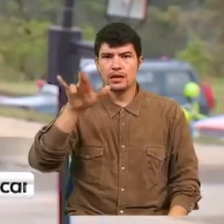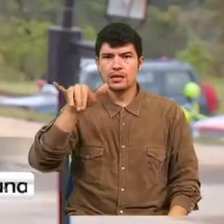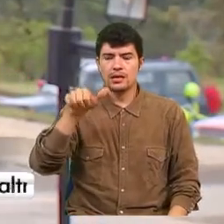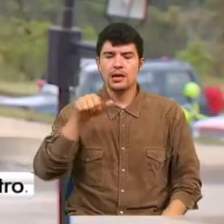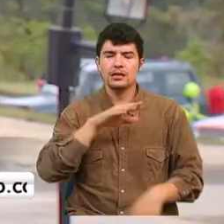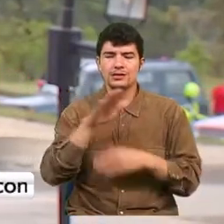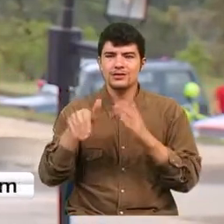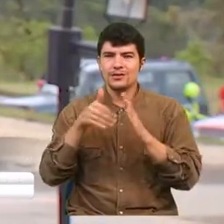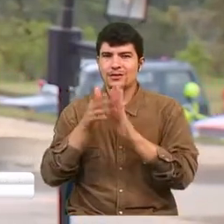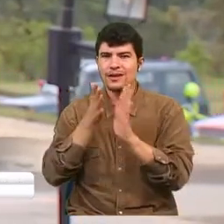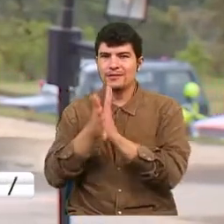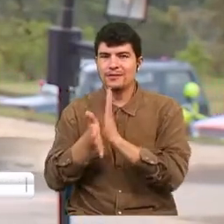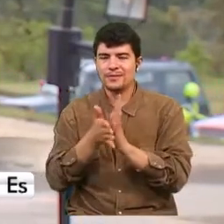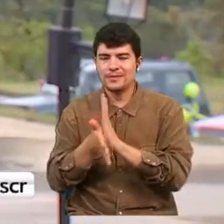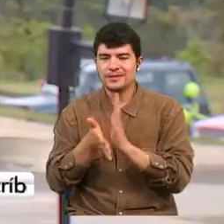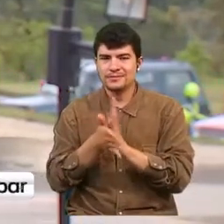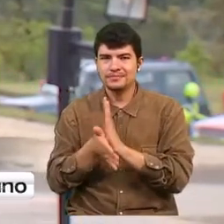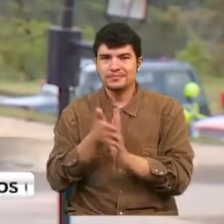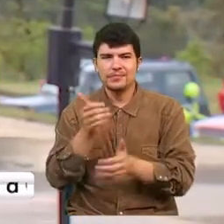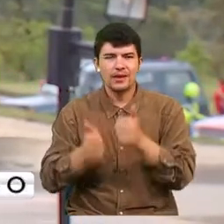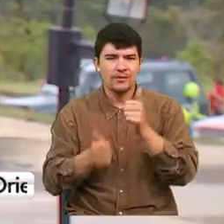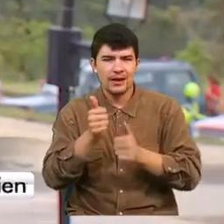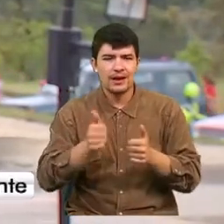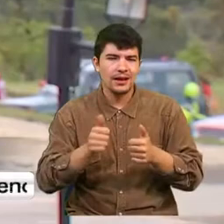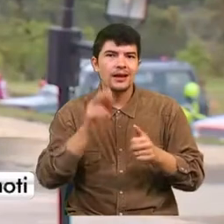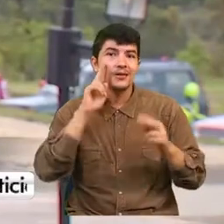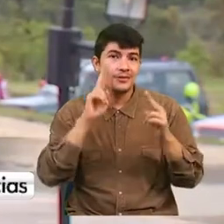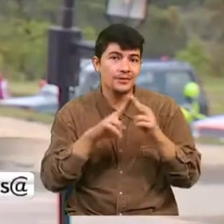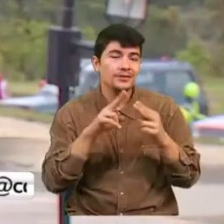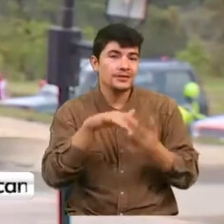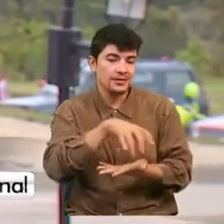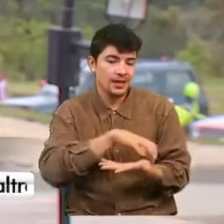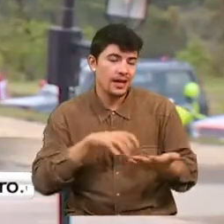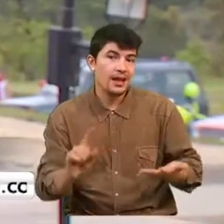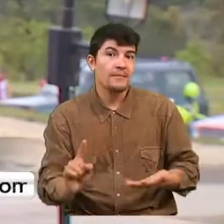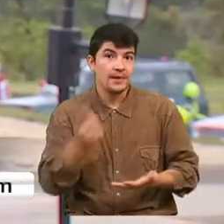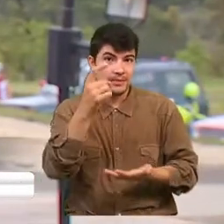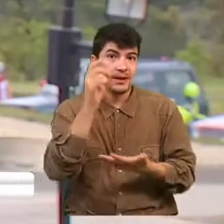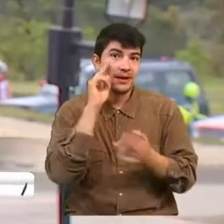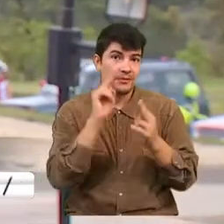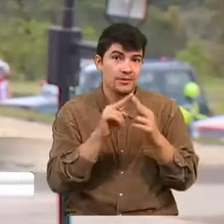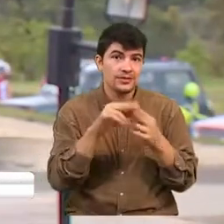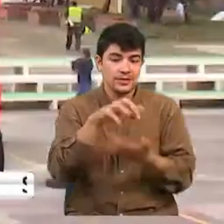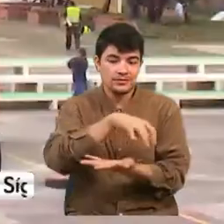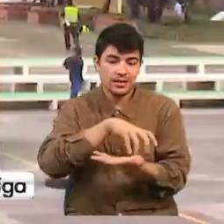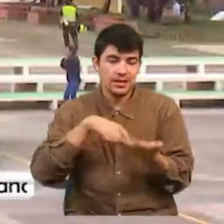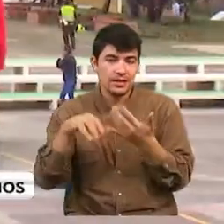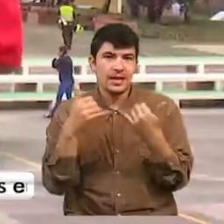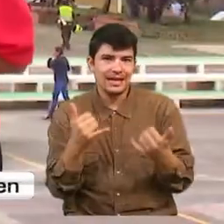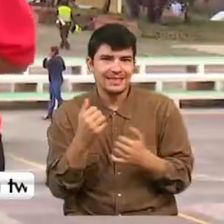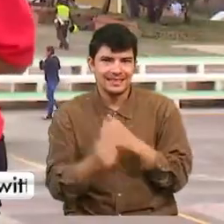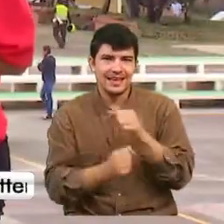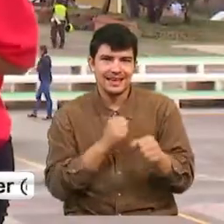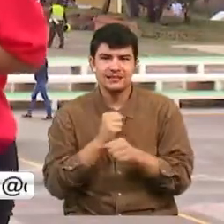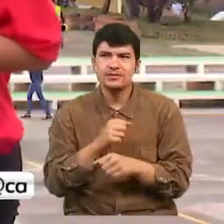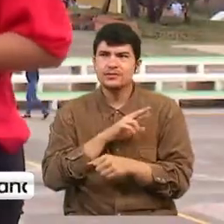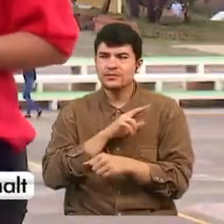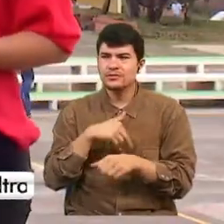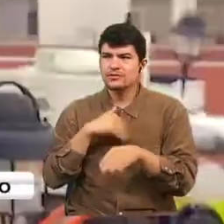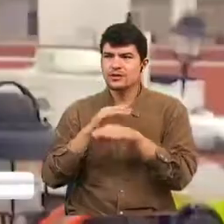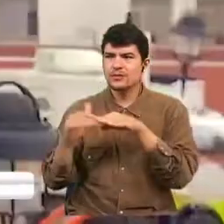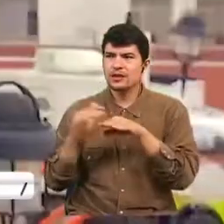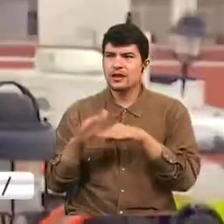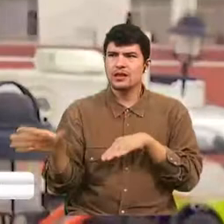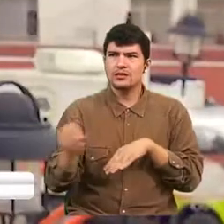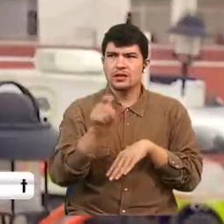Noticias toda la información con respecto a la Expedición Santander, la primera Expedición Santander de este 2017. Así es, María. Vamos a invitar a todos